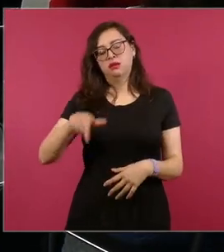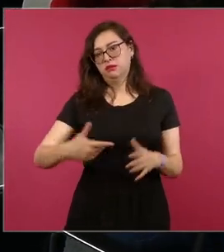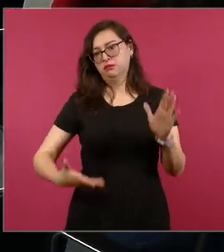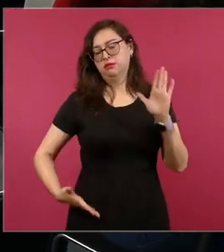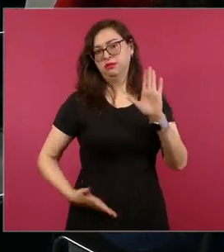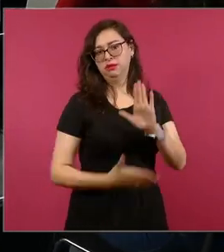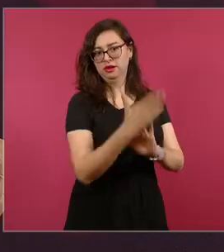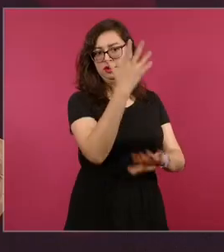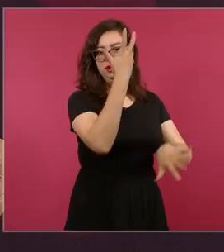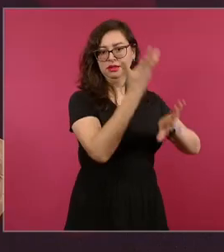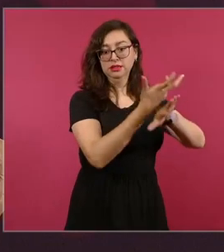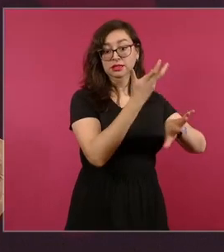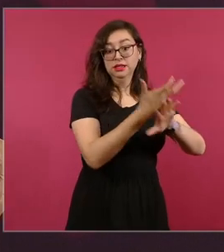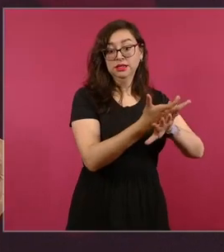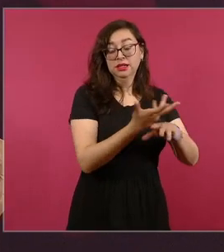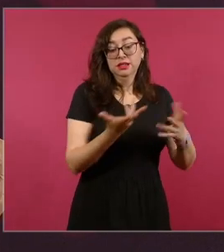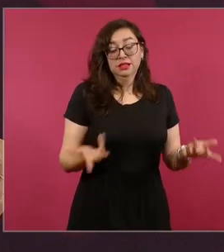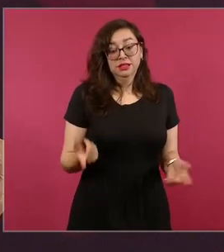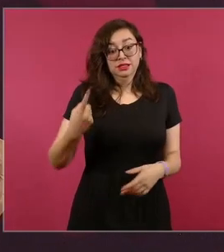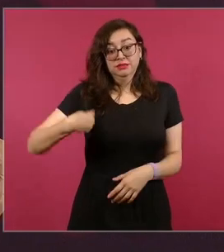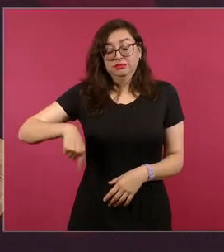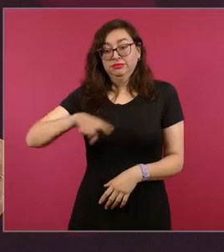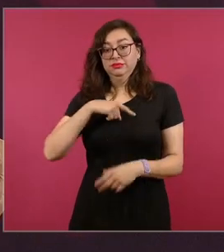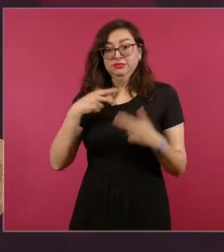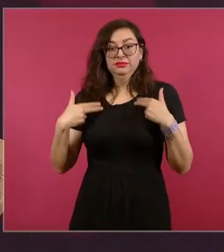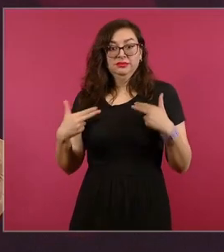humanitarias. Nosotros tenemos que protegerlos,